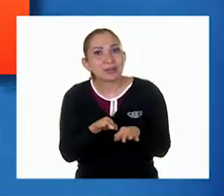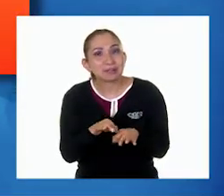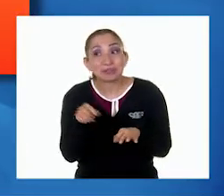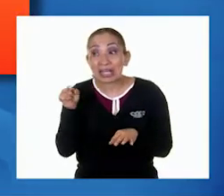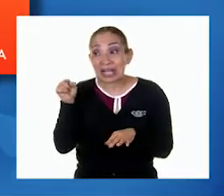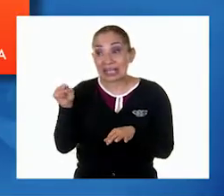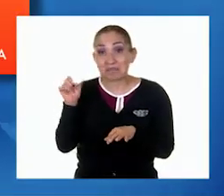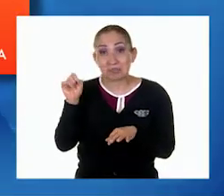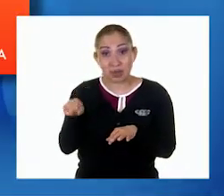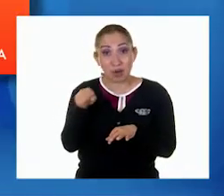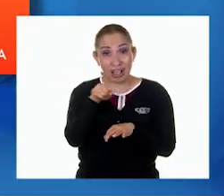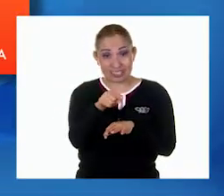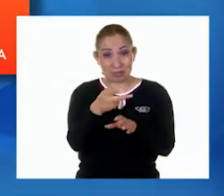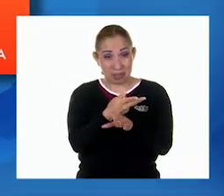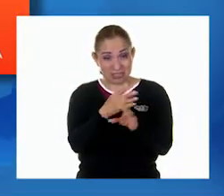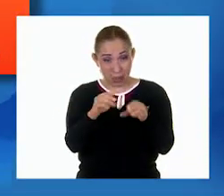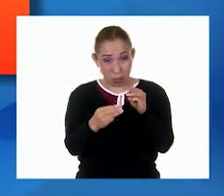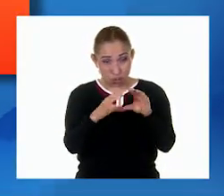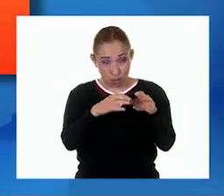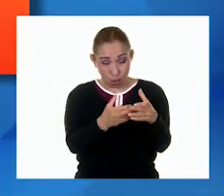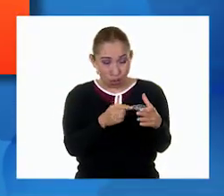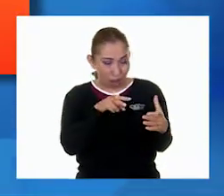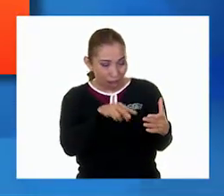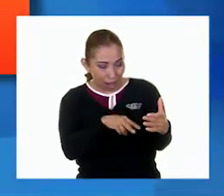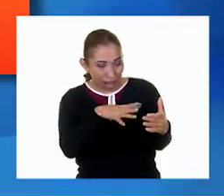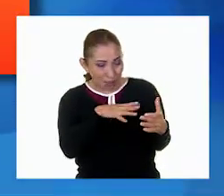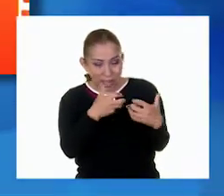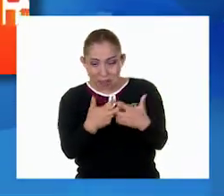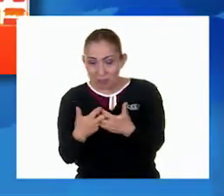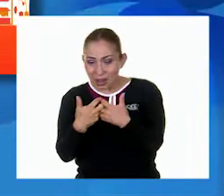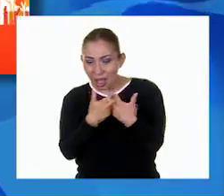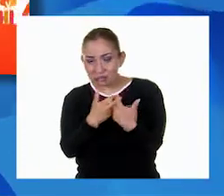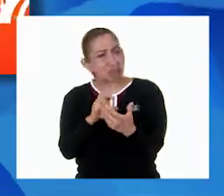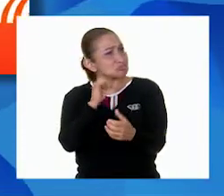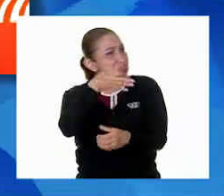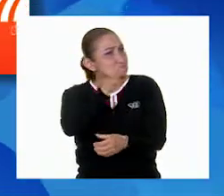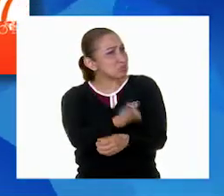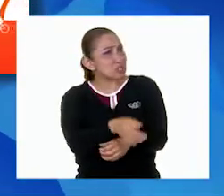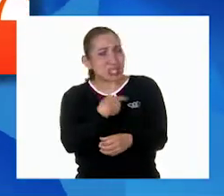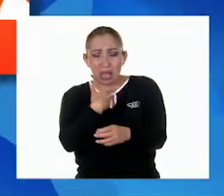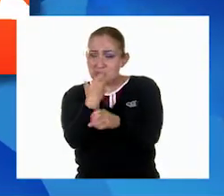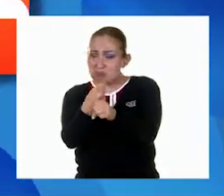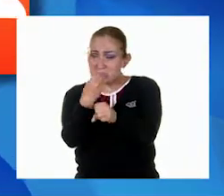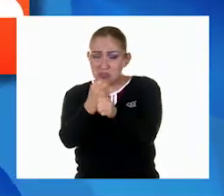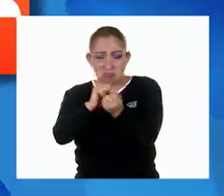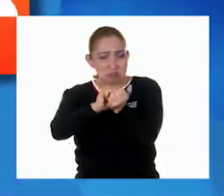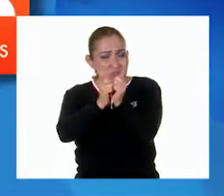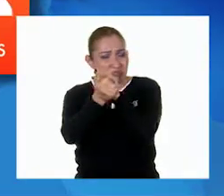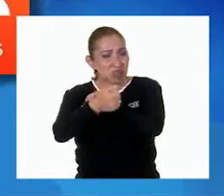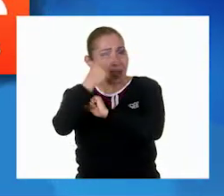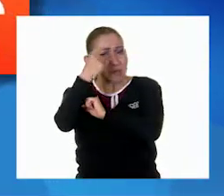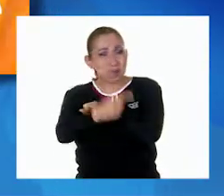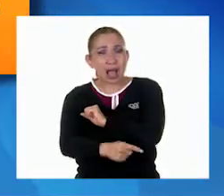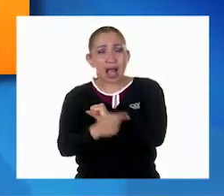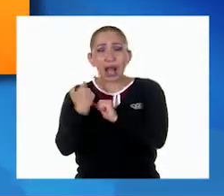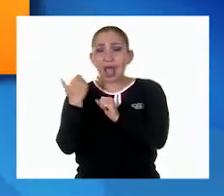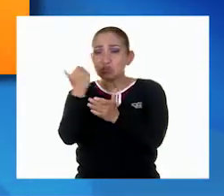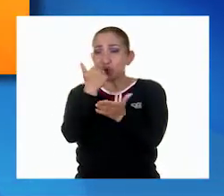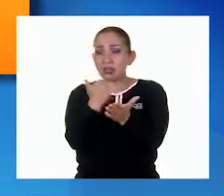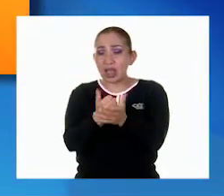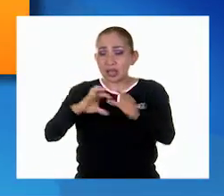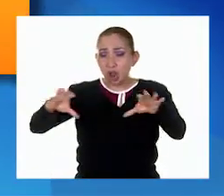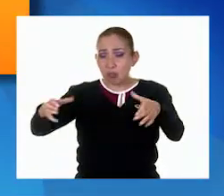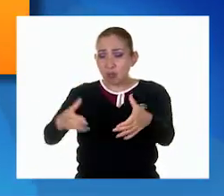Ahí, en donde esto sucede, habría industrias dispuestas a innovarse y crear infraestructura para proyectar ciudades